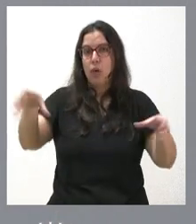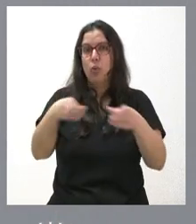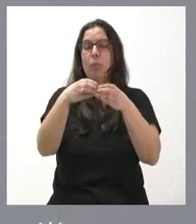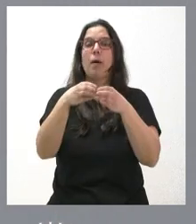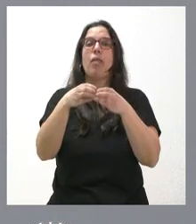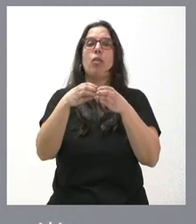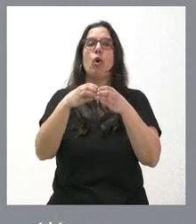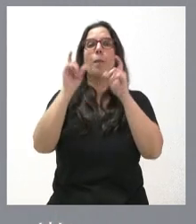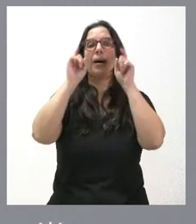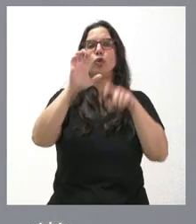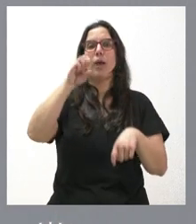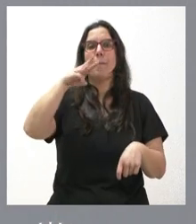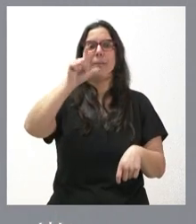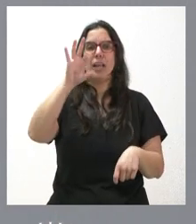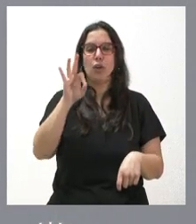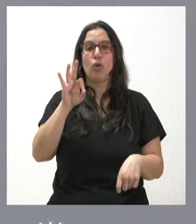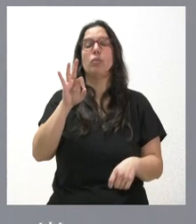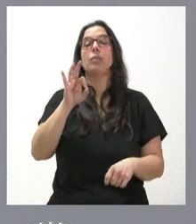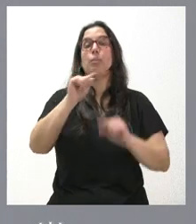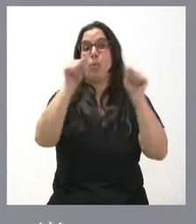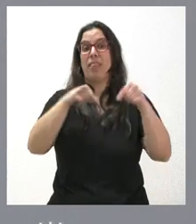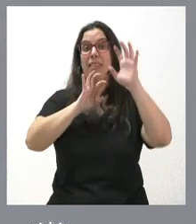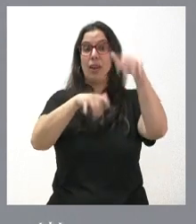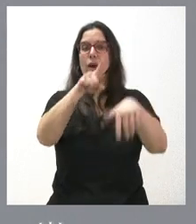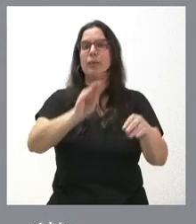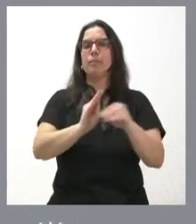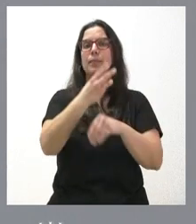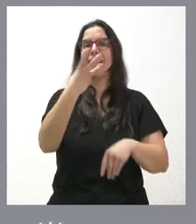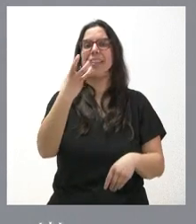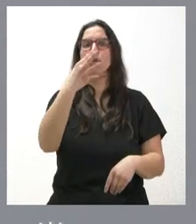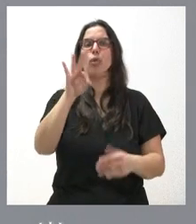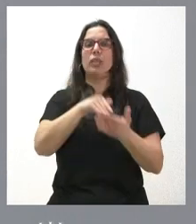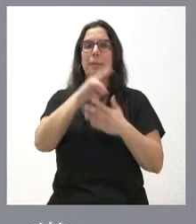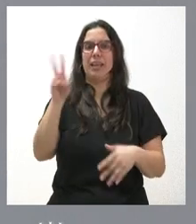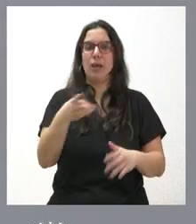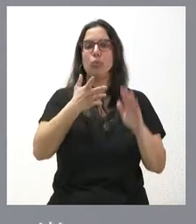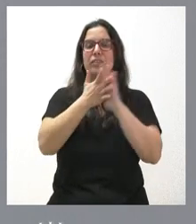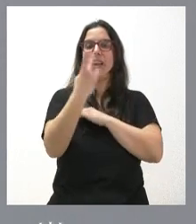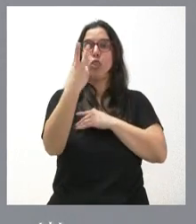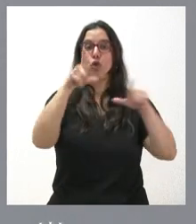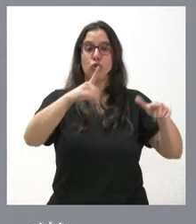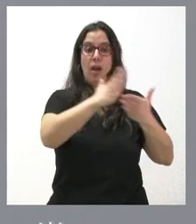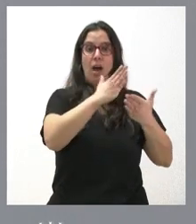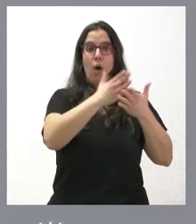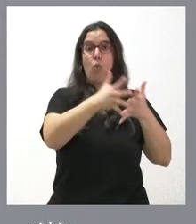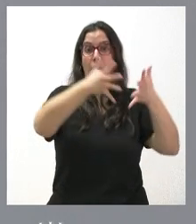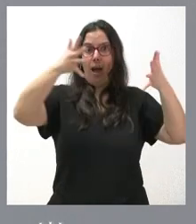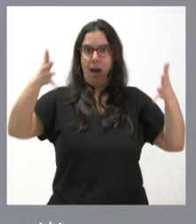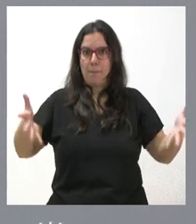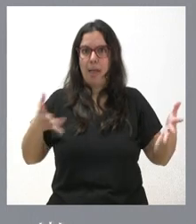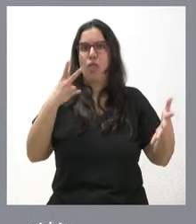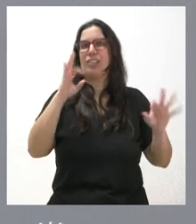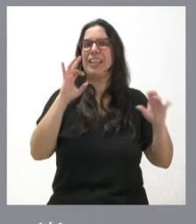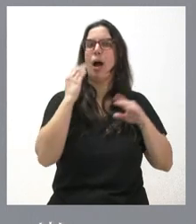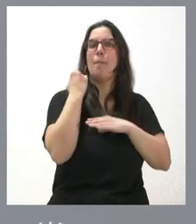Alonso con sed en sariegos León se invierten 350,000 se amplían dos aulas de espacios de apoyo este